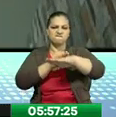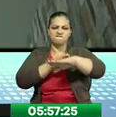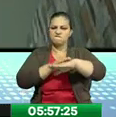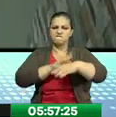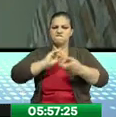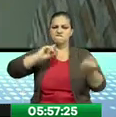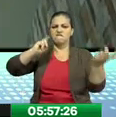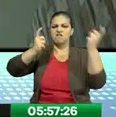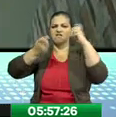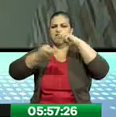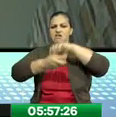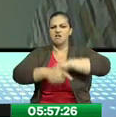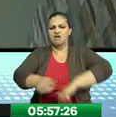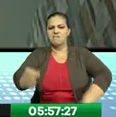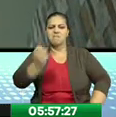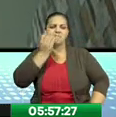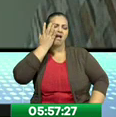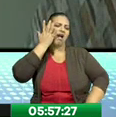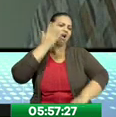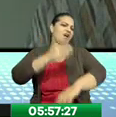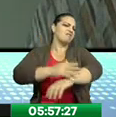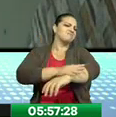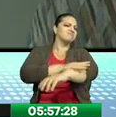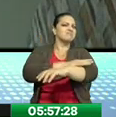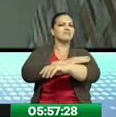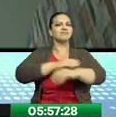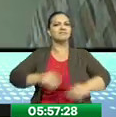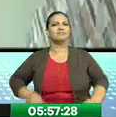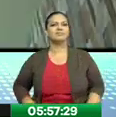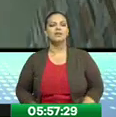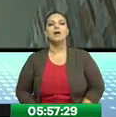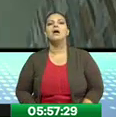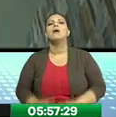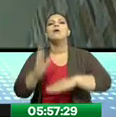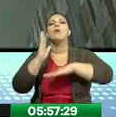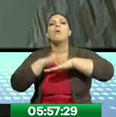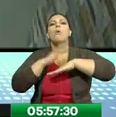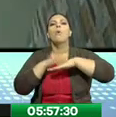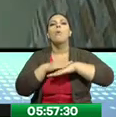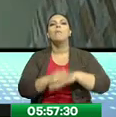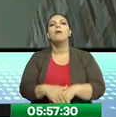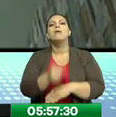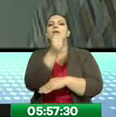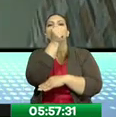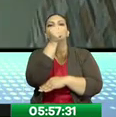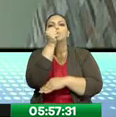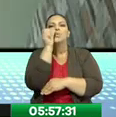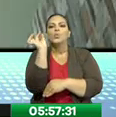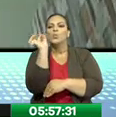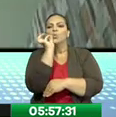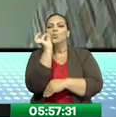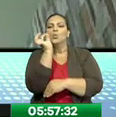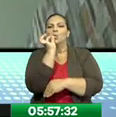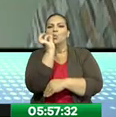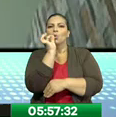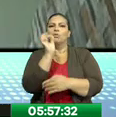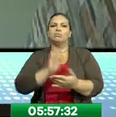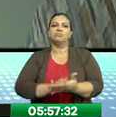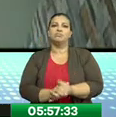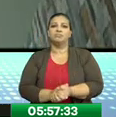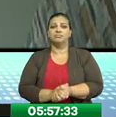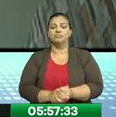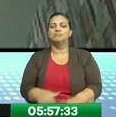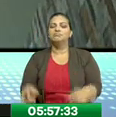otra marihuana, esa es otra. La veo bonita. Ese es otro. Oiga, entonces hay que estar igual atentos y bien por la ciudadanía,